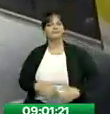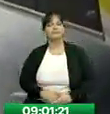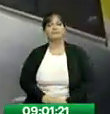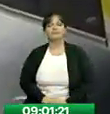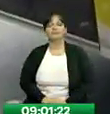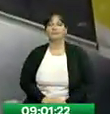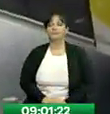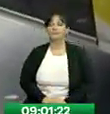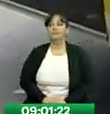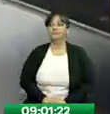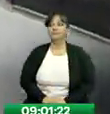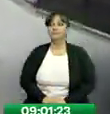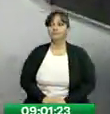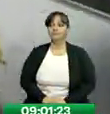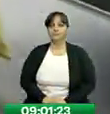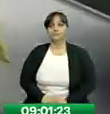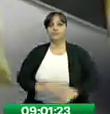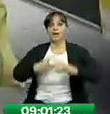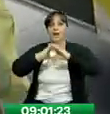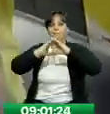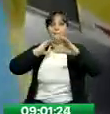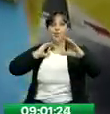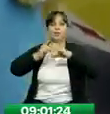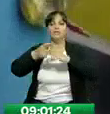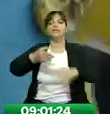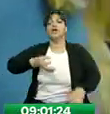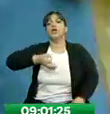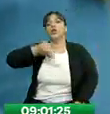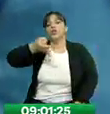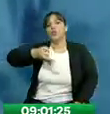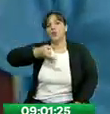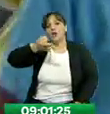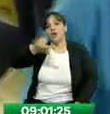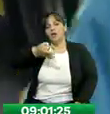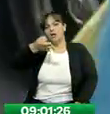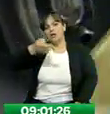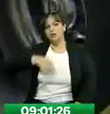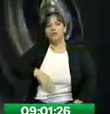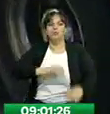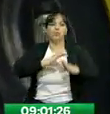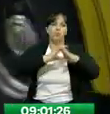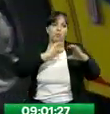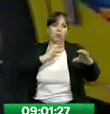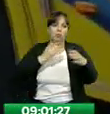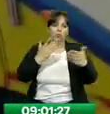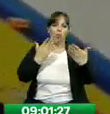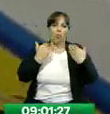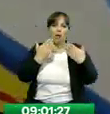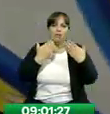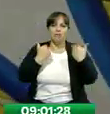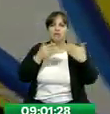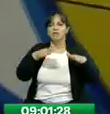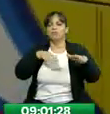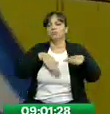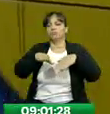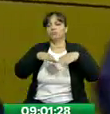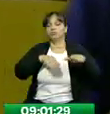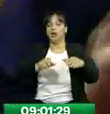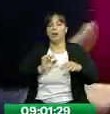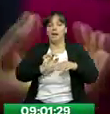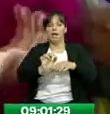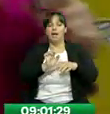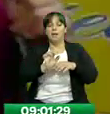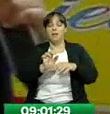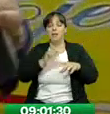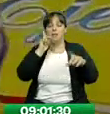hasta el vecino cantón también buses de transporte urbano de aquí de la ciudad de guayaquil y pues esto nos dicen los habitantes que